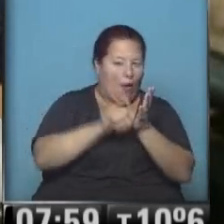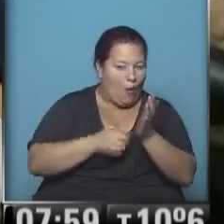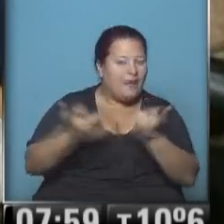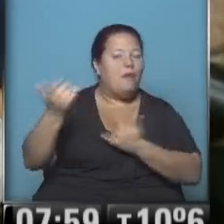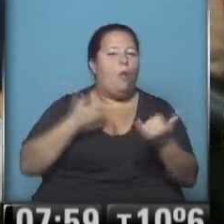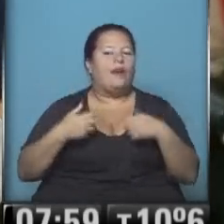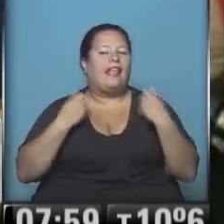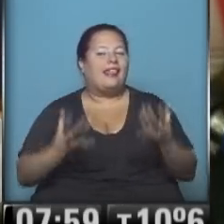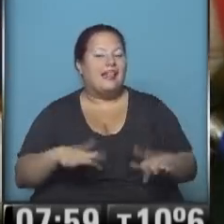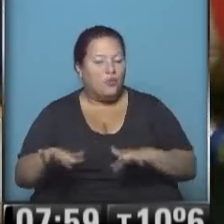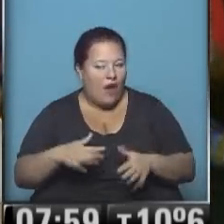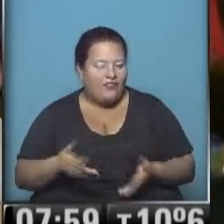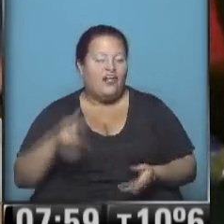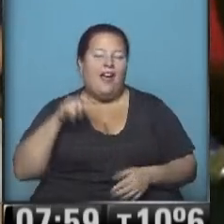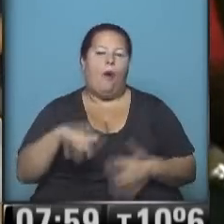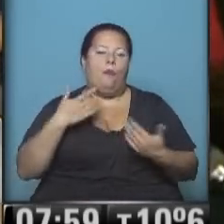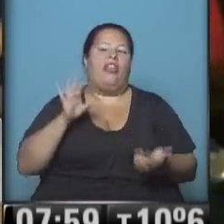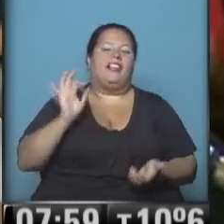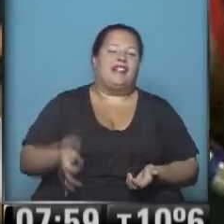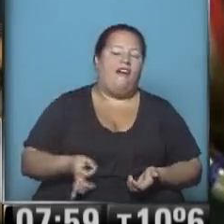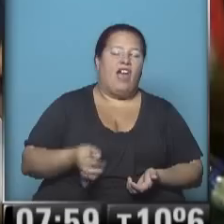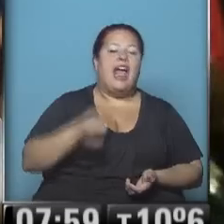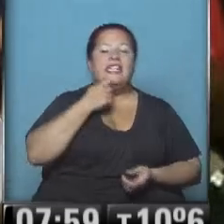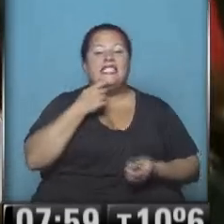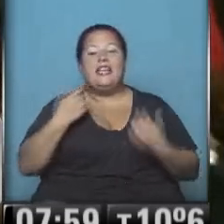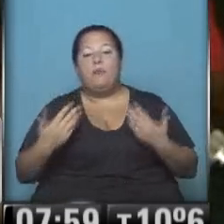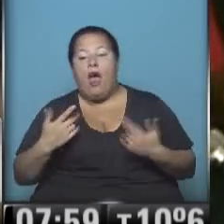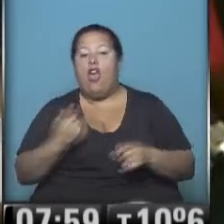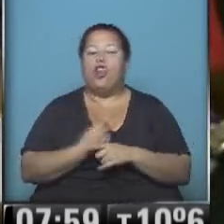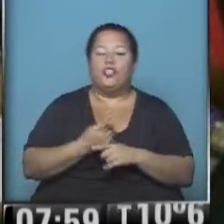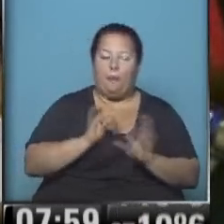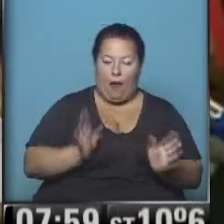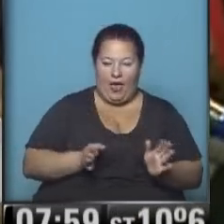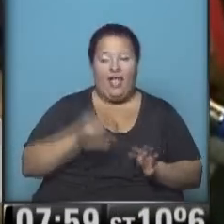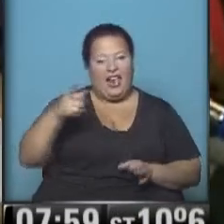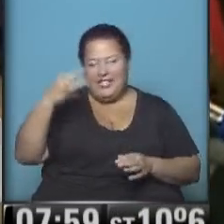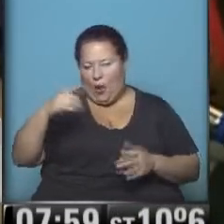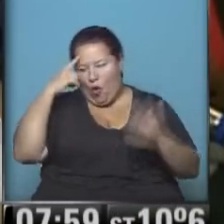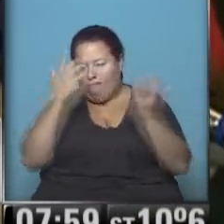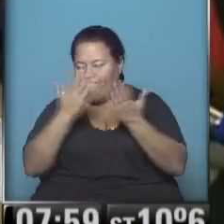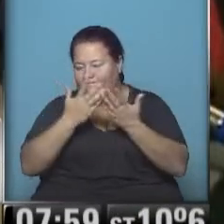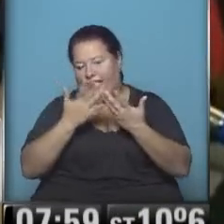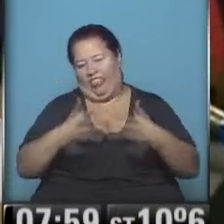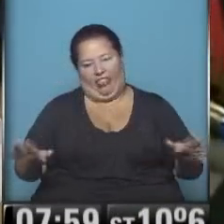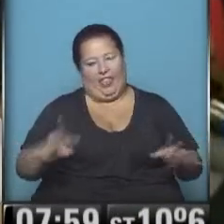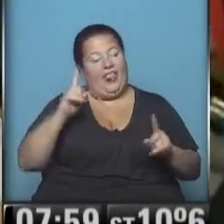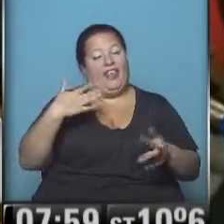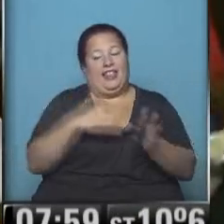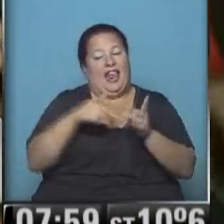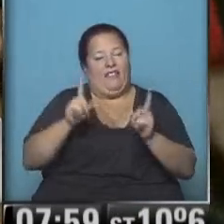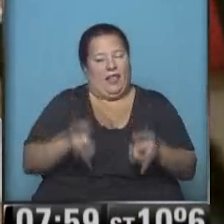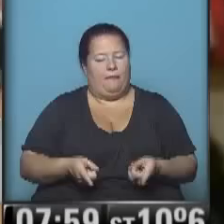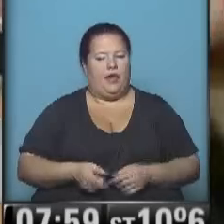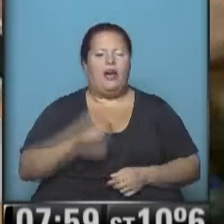cómo van las cosas, y uno en esto puede saber si está en buenas condiciones o no está en buenas condiciones. Él lo debe haber evaluado, seguramente tiene que ver con eso también.